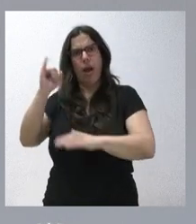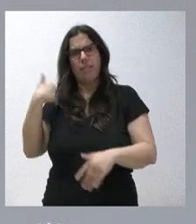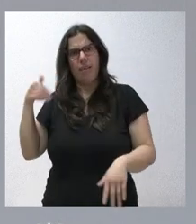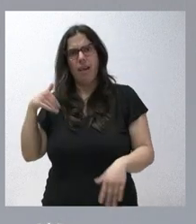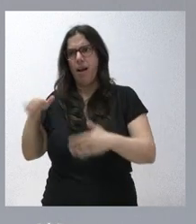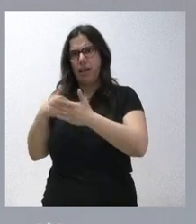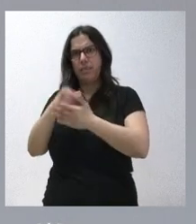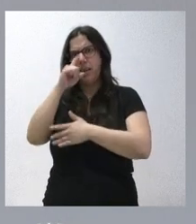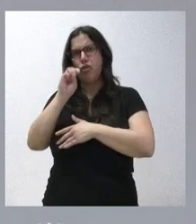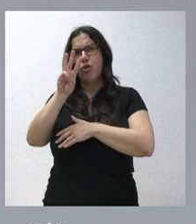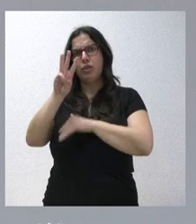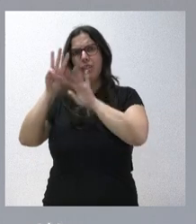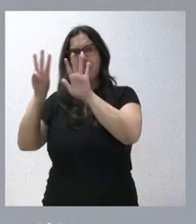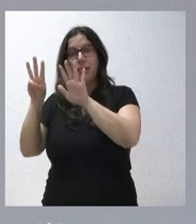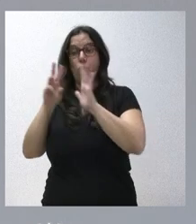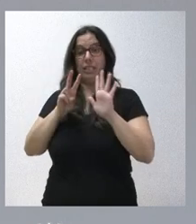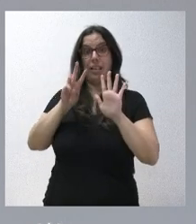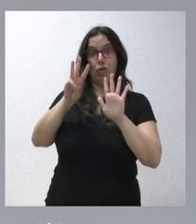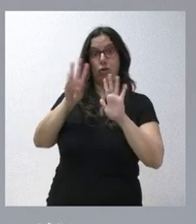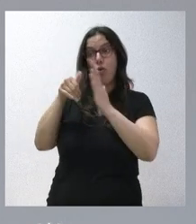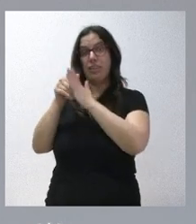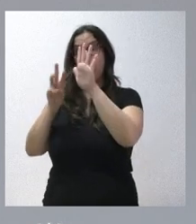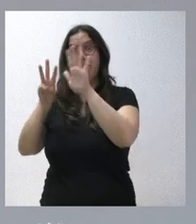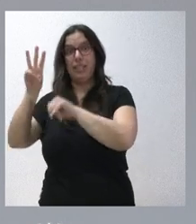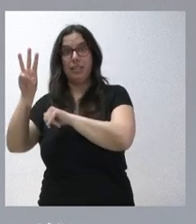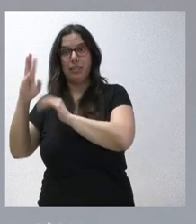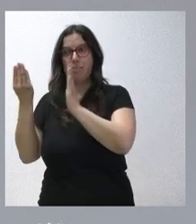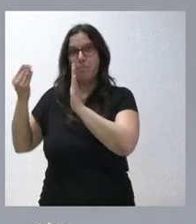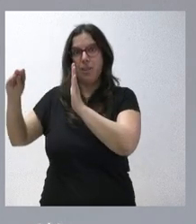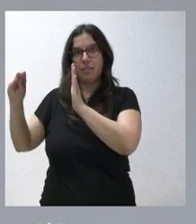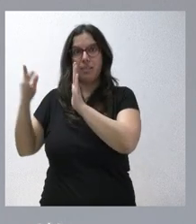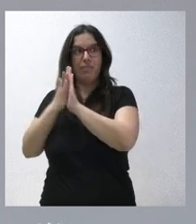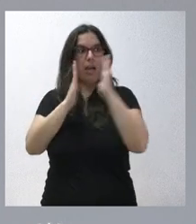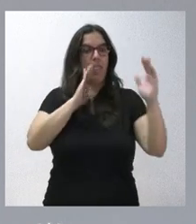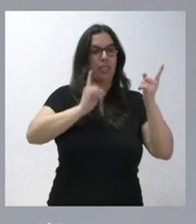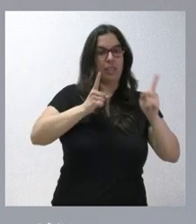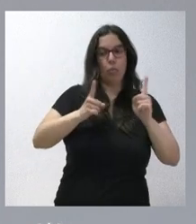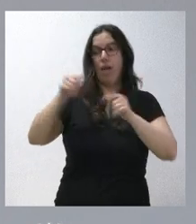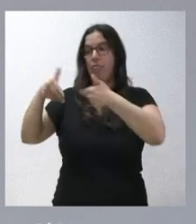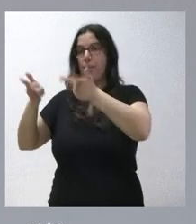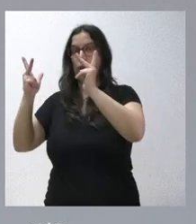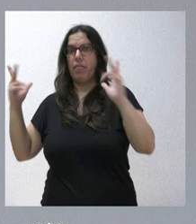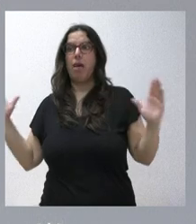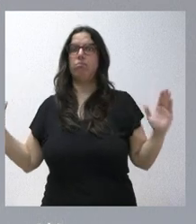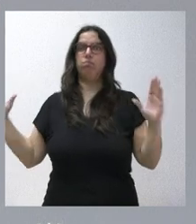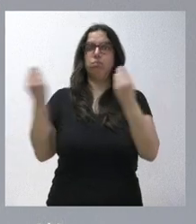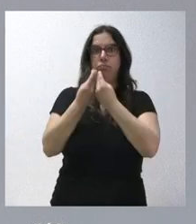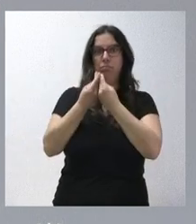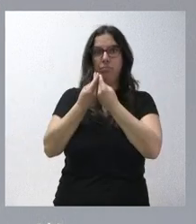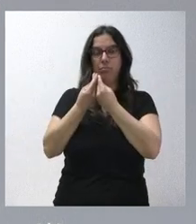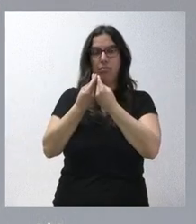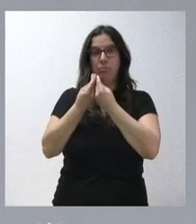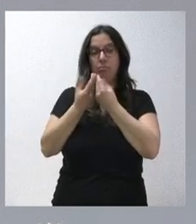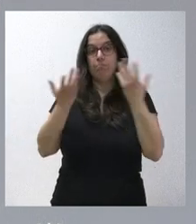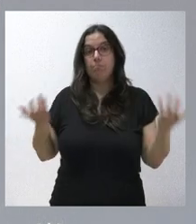Española y amplia del 78 al 83 junta dictadura y democracia y además actual